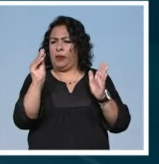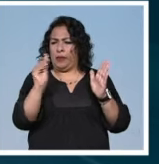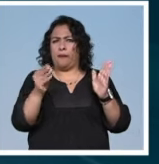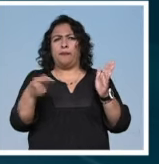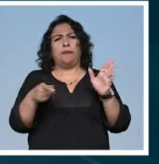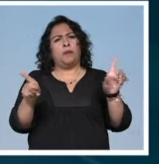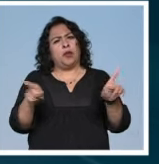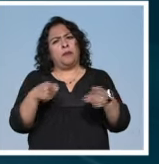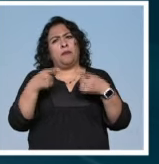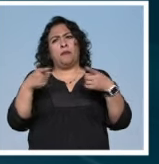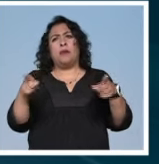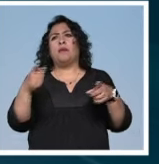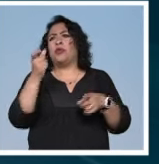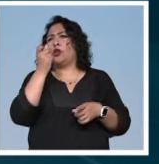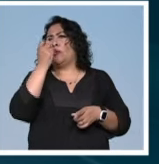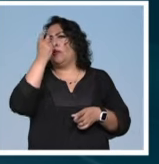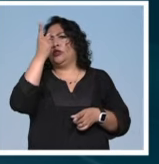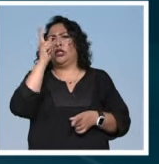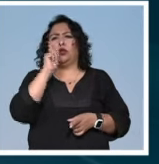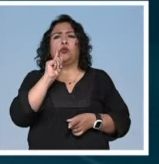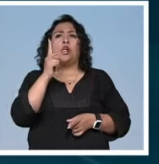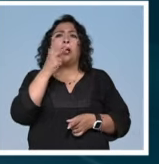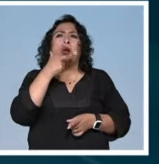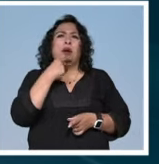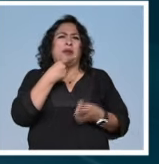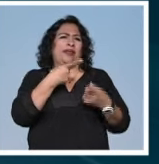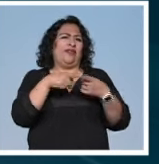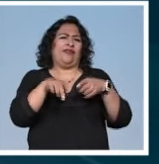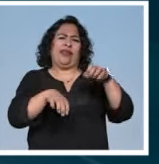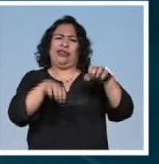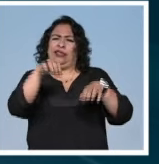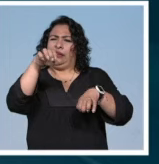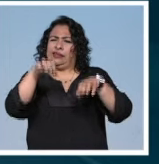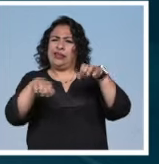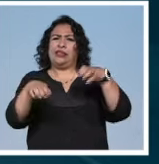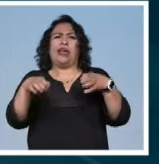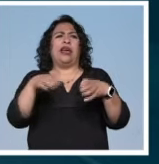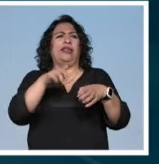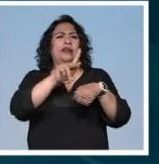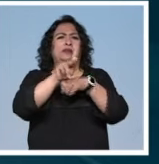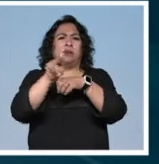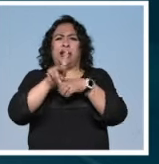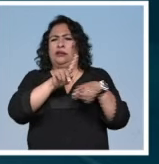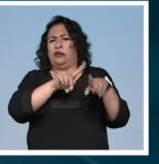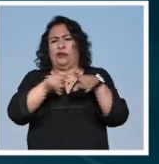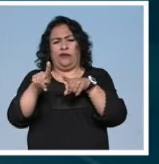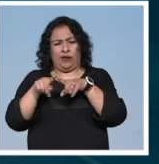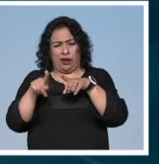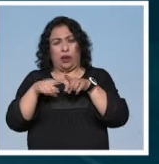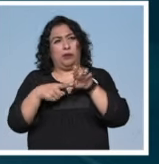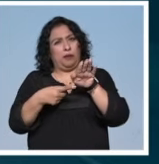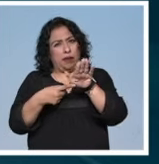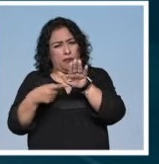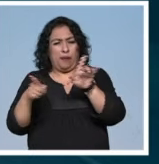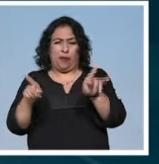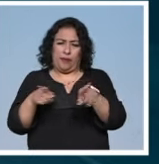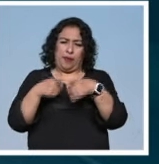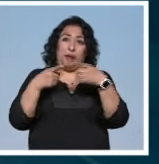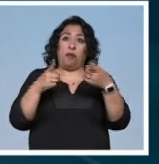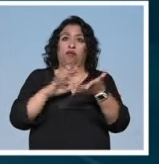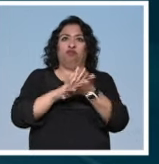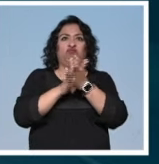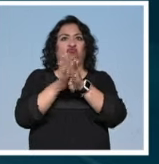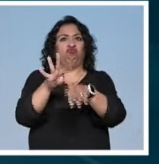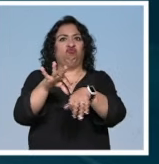a presentar de compositores y compositoras multigeneracionales, multinacionales, y que se van a